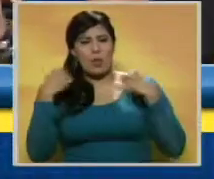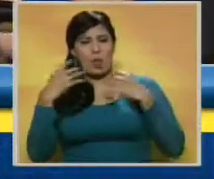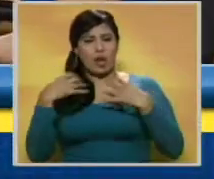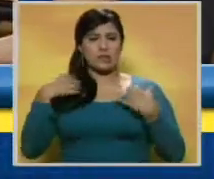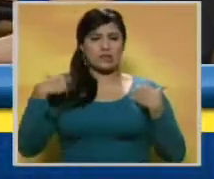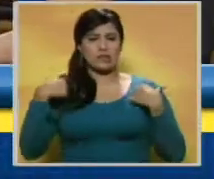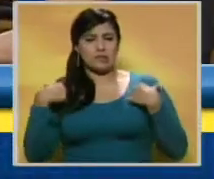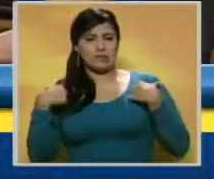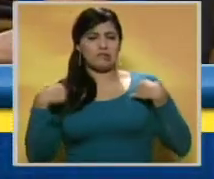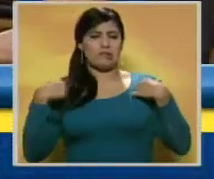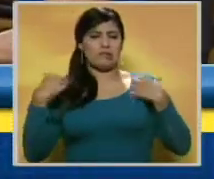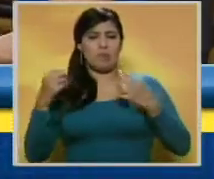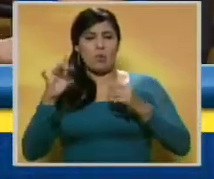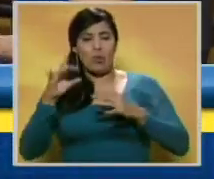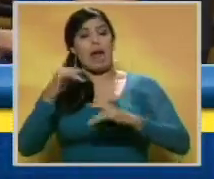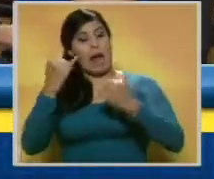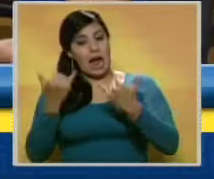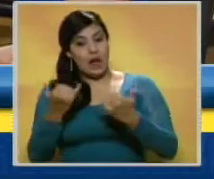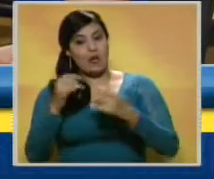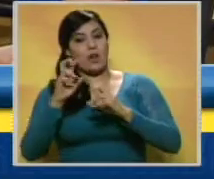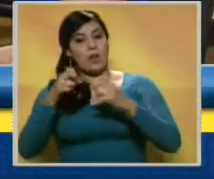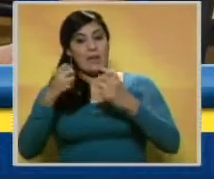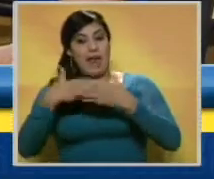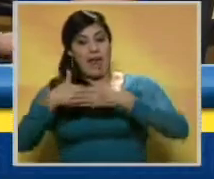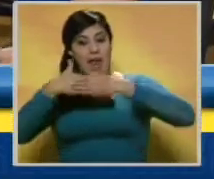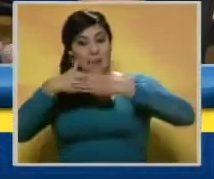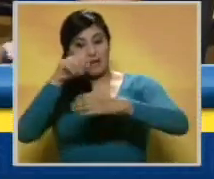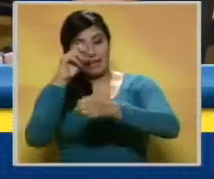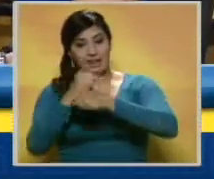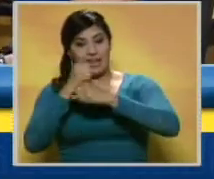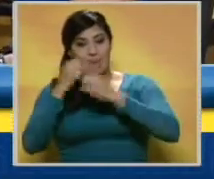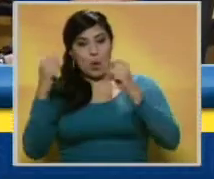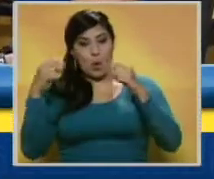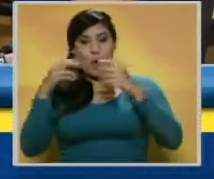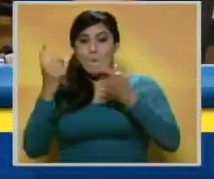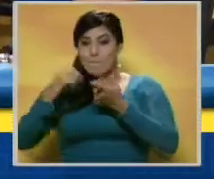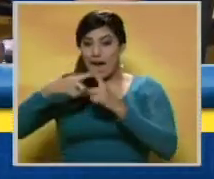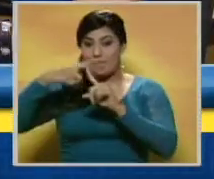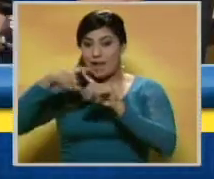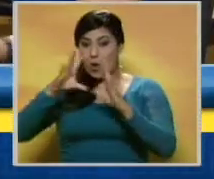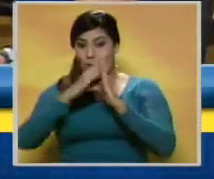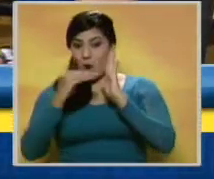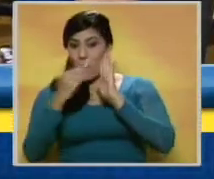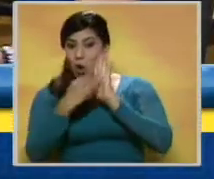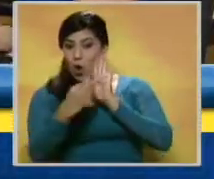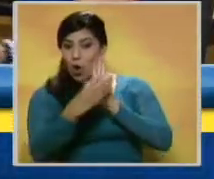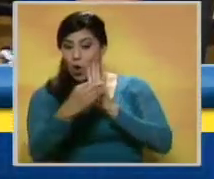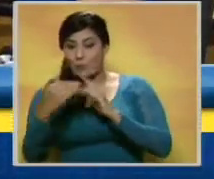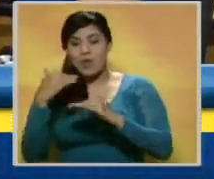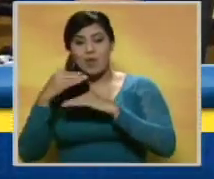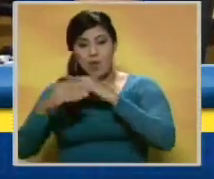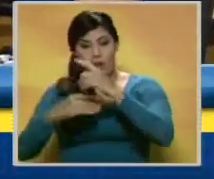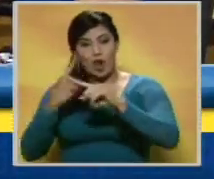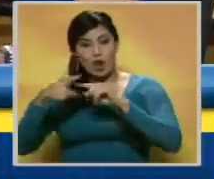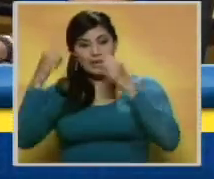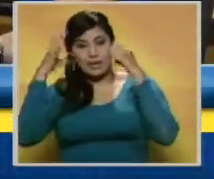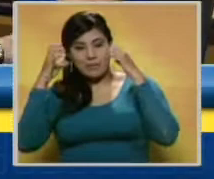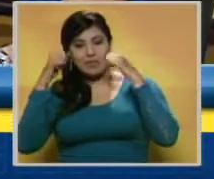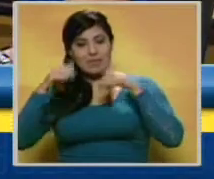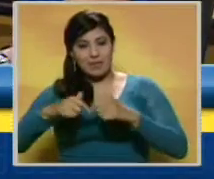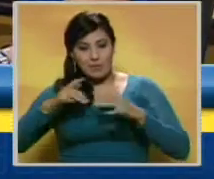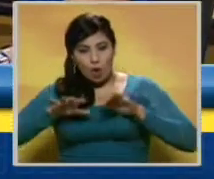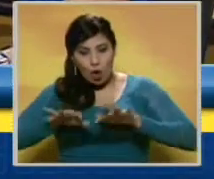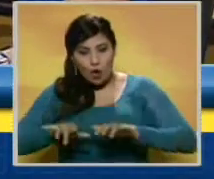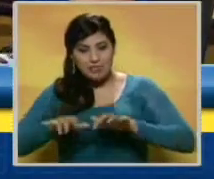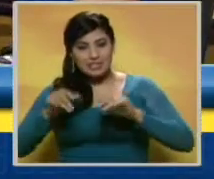tensión. Y esto lo que nos invita es que a nuestros compañeros de trabajo se vayan sumando con nosotros y podamos generar otras rutinas de entrenamiento que